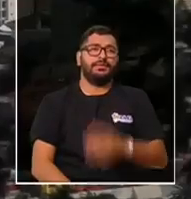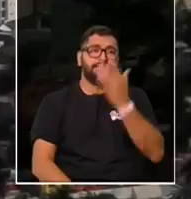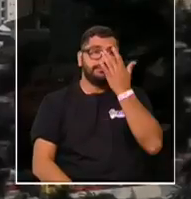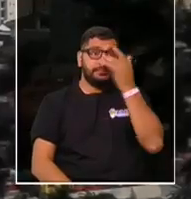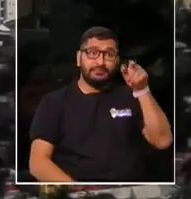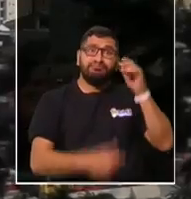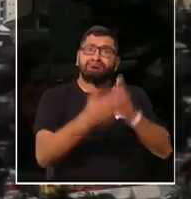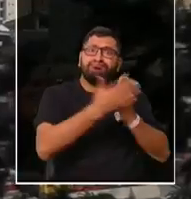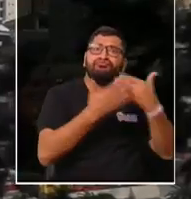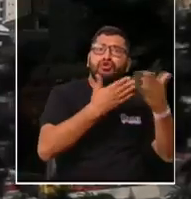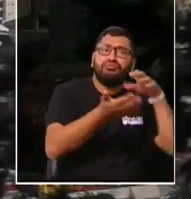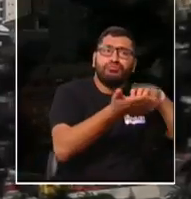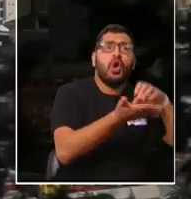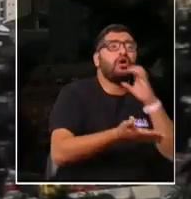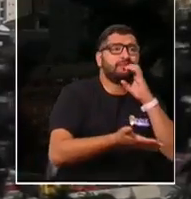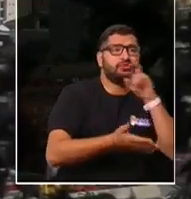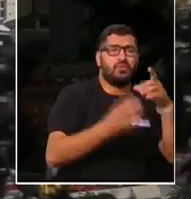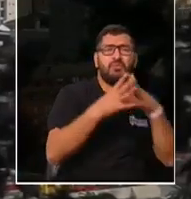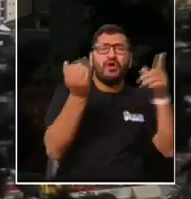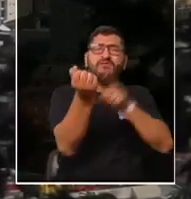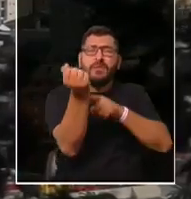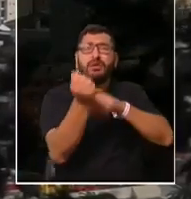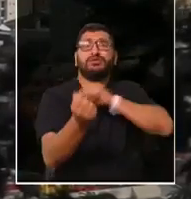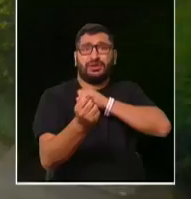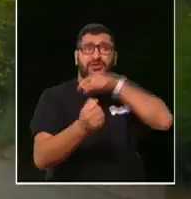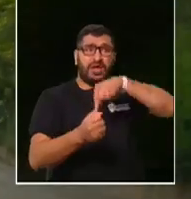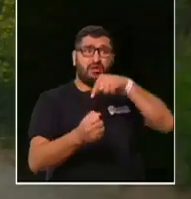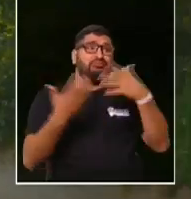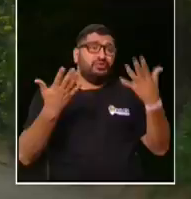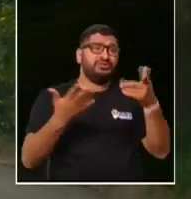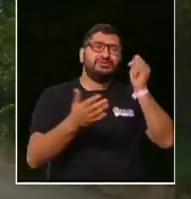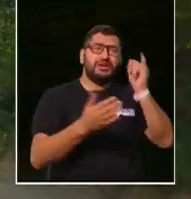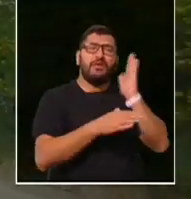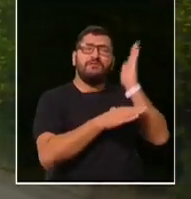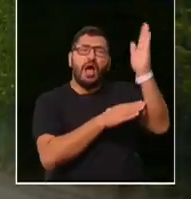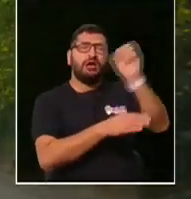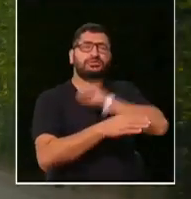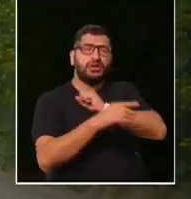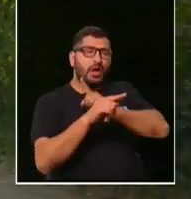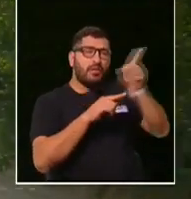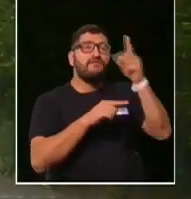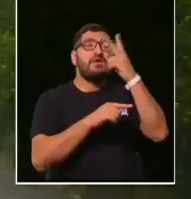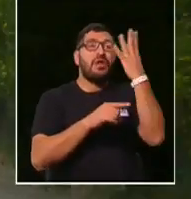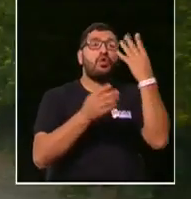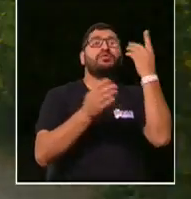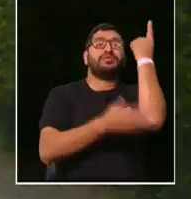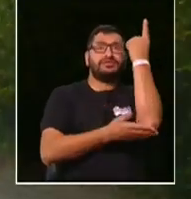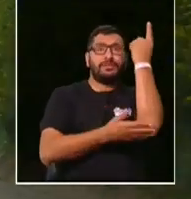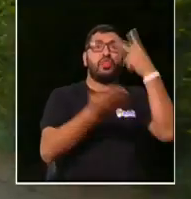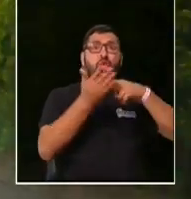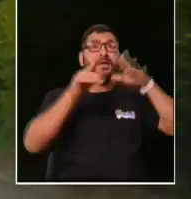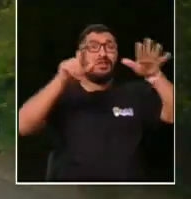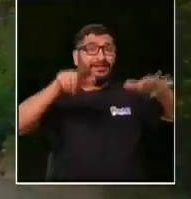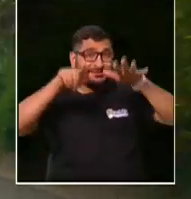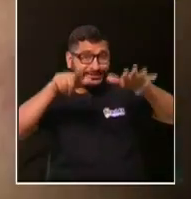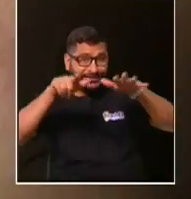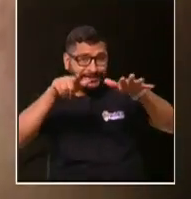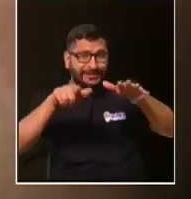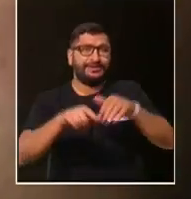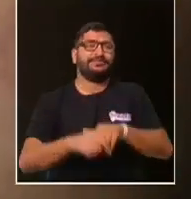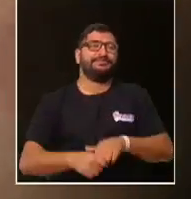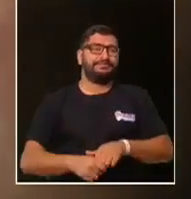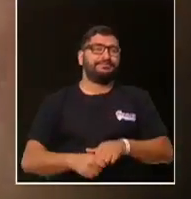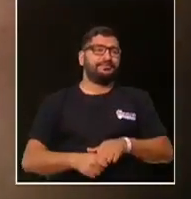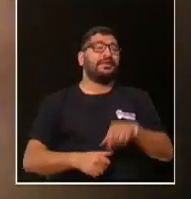Soy de Concepción, tengo mucha familia en Santiago, entonces queríamos viajar a Santiago el 24 de diciembre